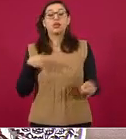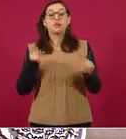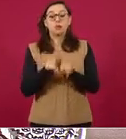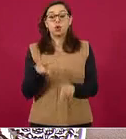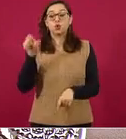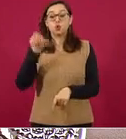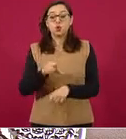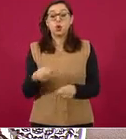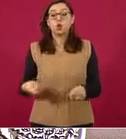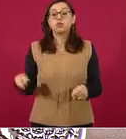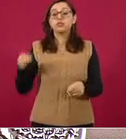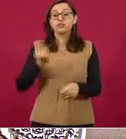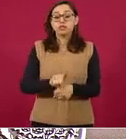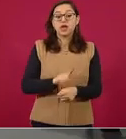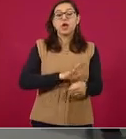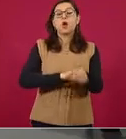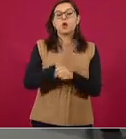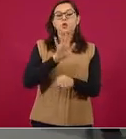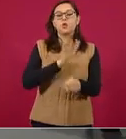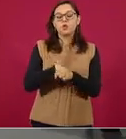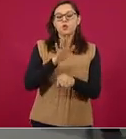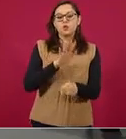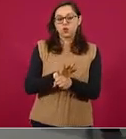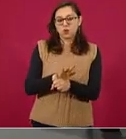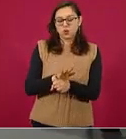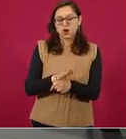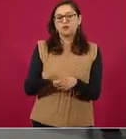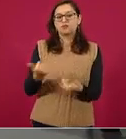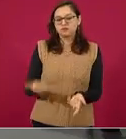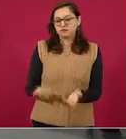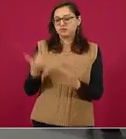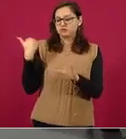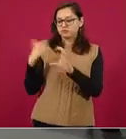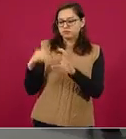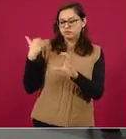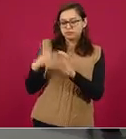la receptora de remesas, que es Telecom.